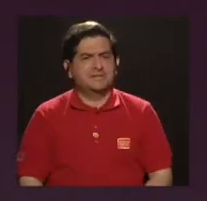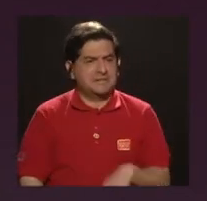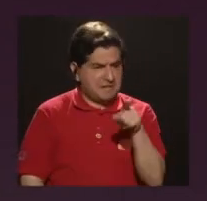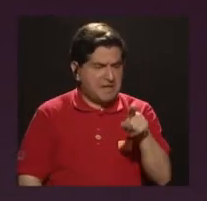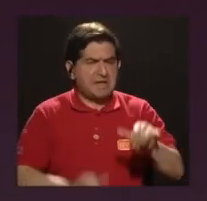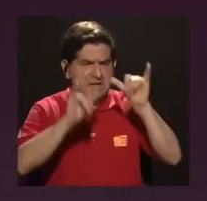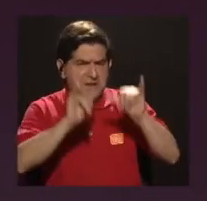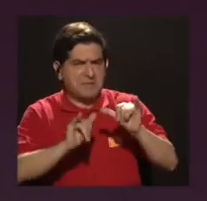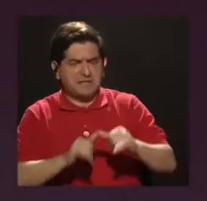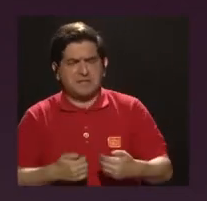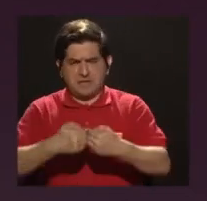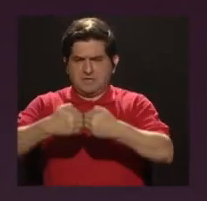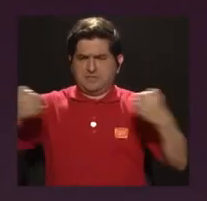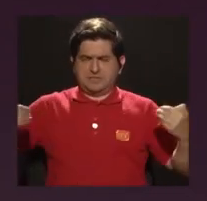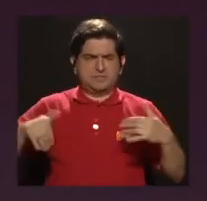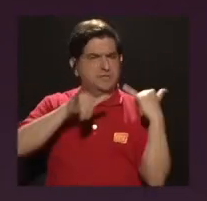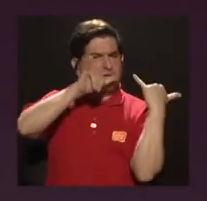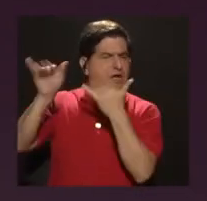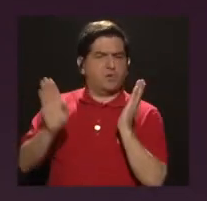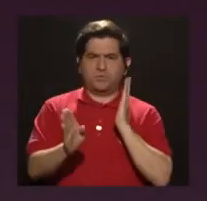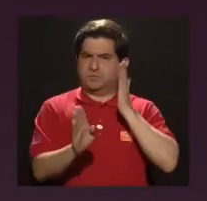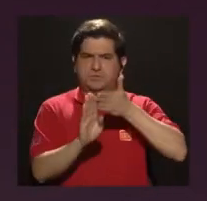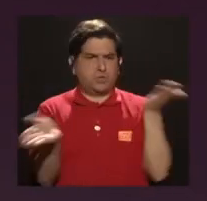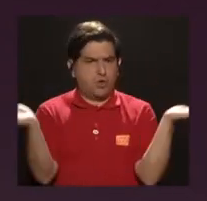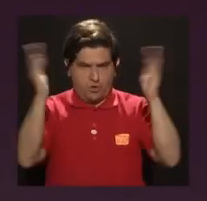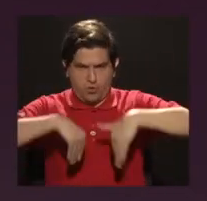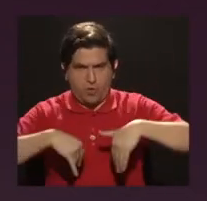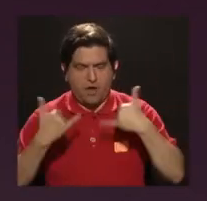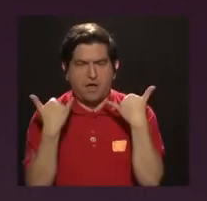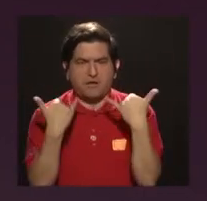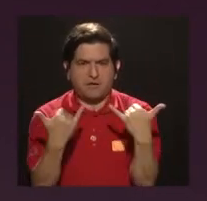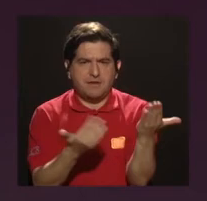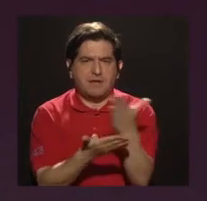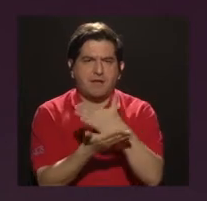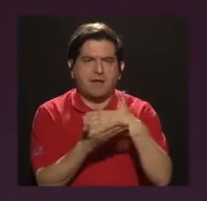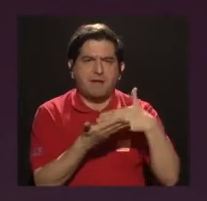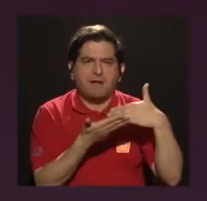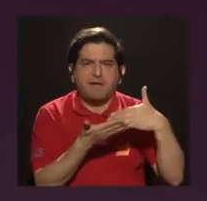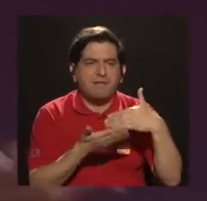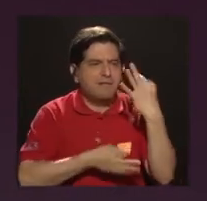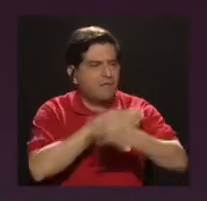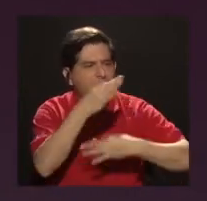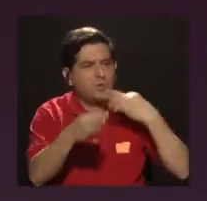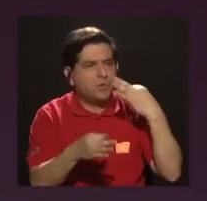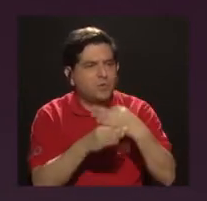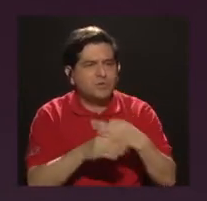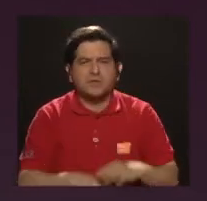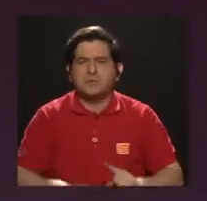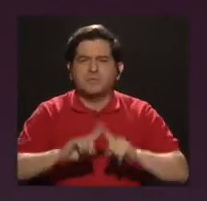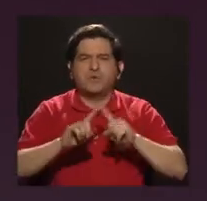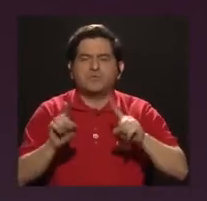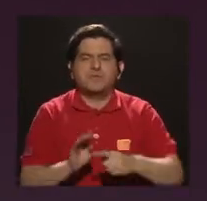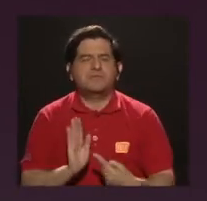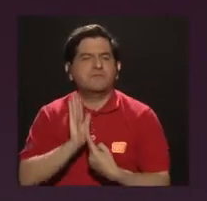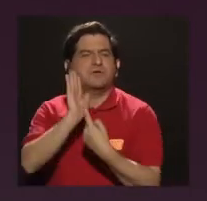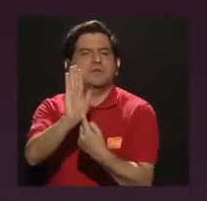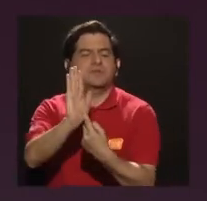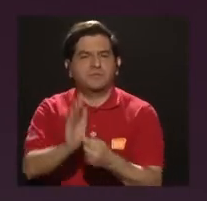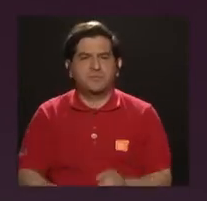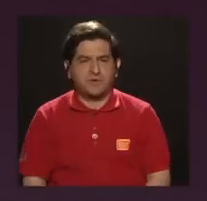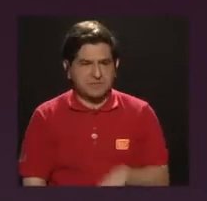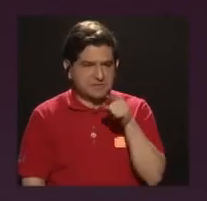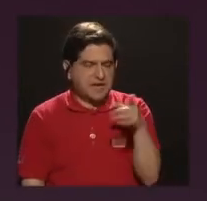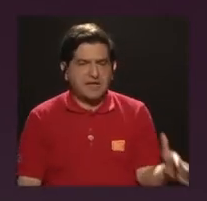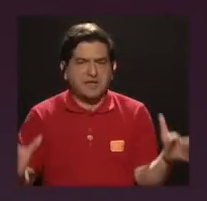mantenido abstraída y no hay una acusación directa ya hay algunas tipo y también de manifestaciones que la están tratando